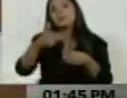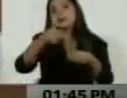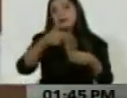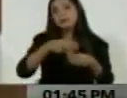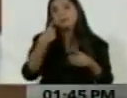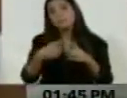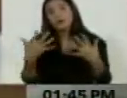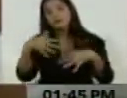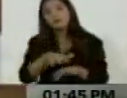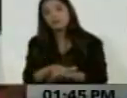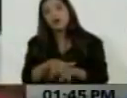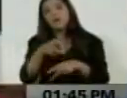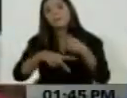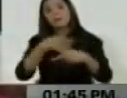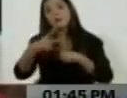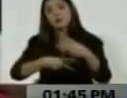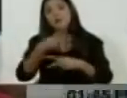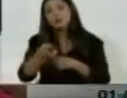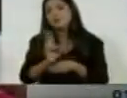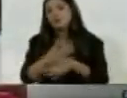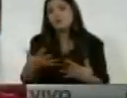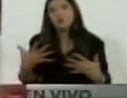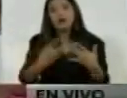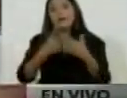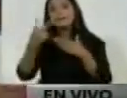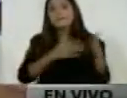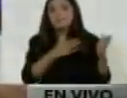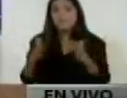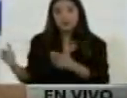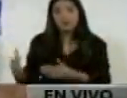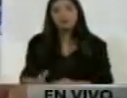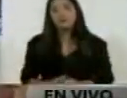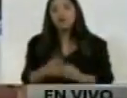asunción del proceso de aceleración del Plan Estratégico